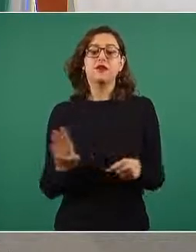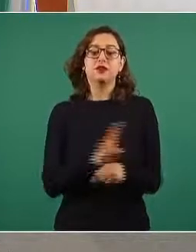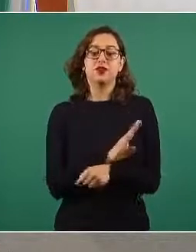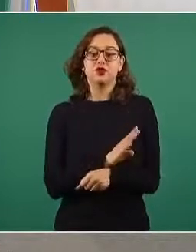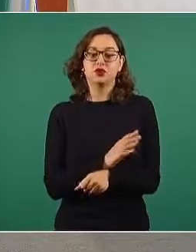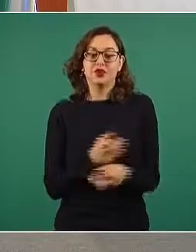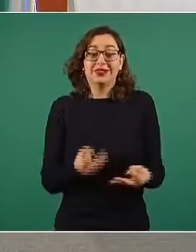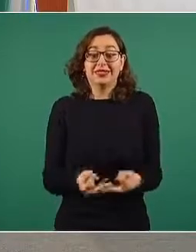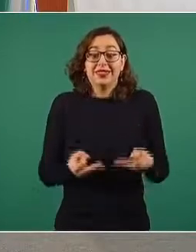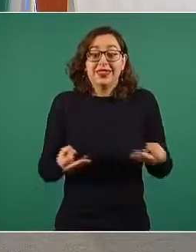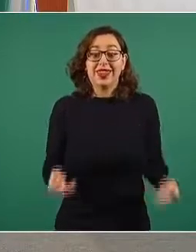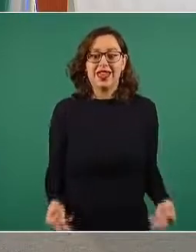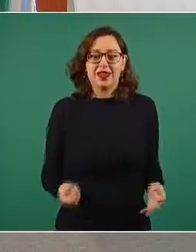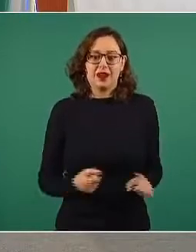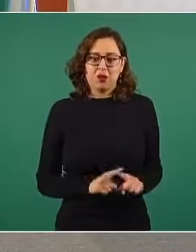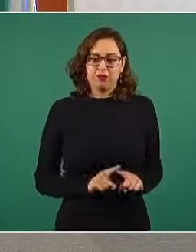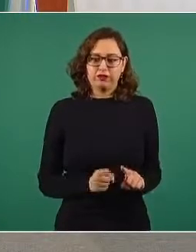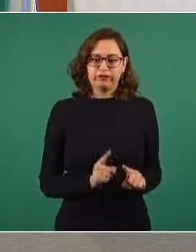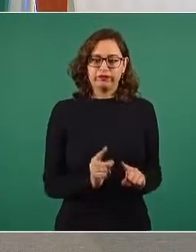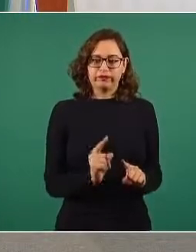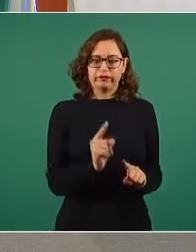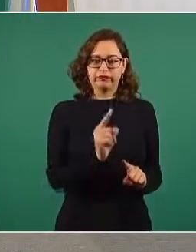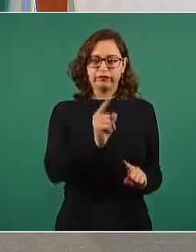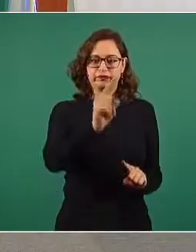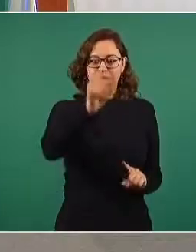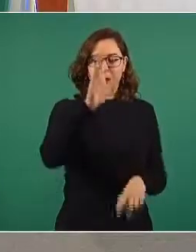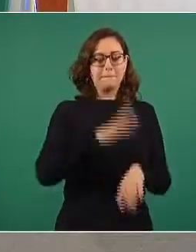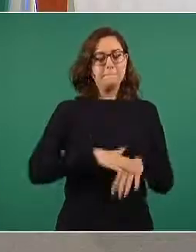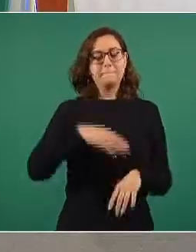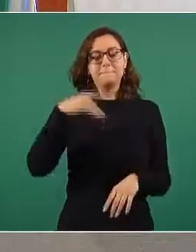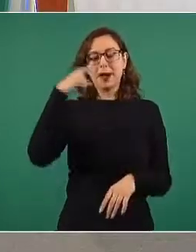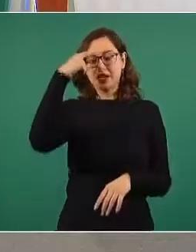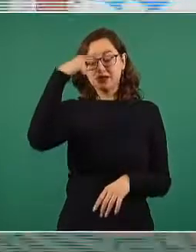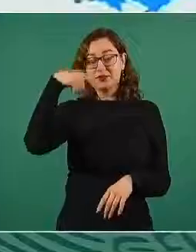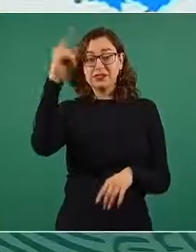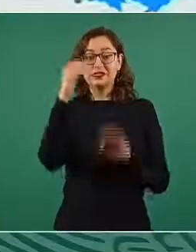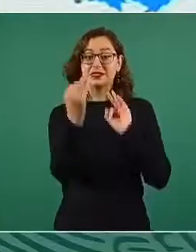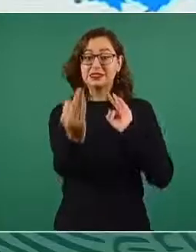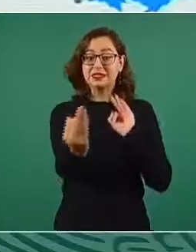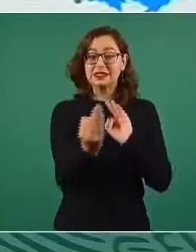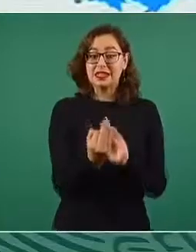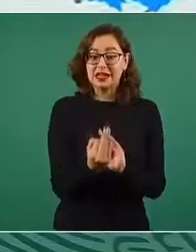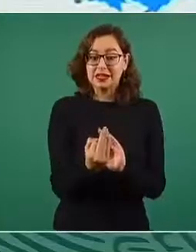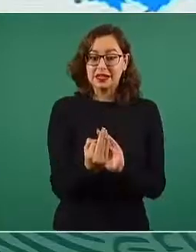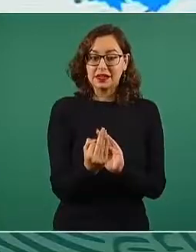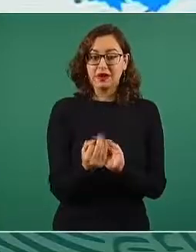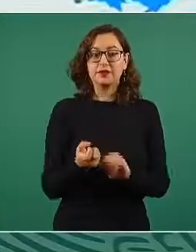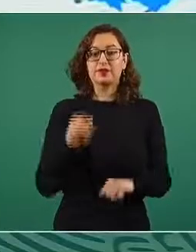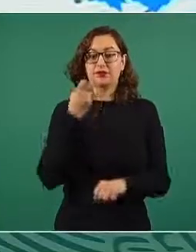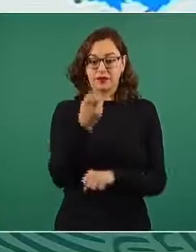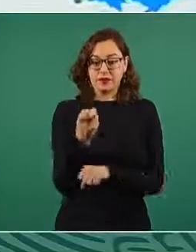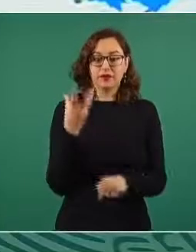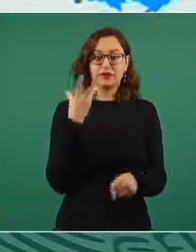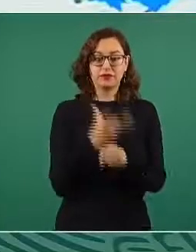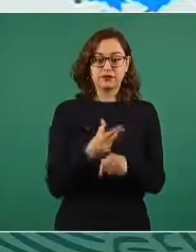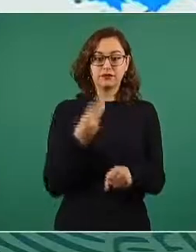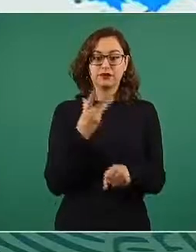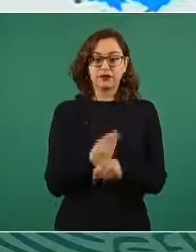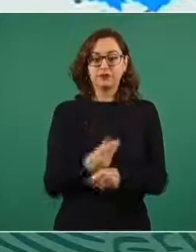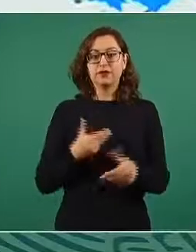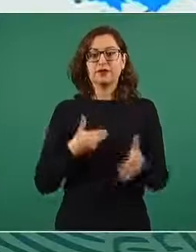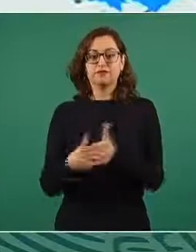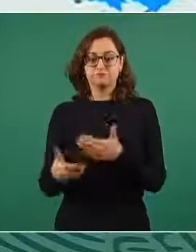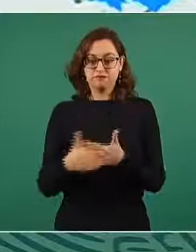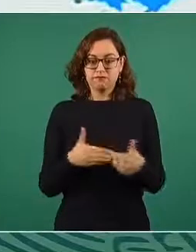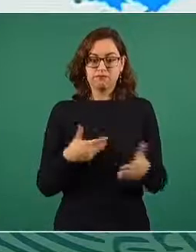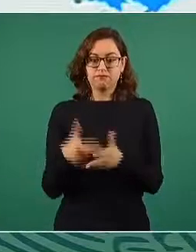Entonces, estamos rehabilitando este puerto, estamos rehabilitando el de Coatzacoalcos, se está modernizando esta